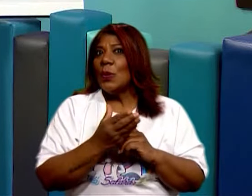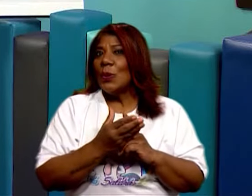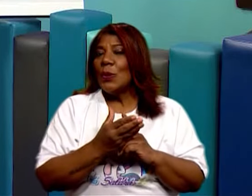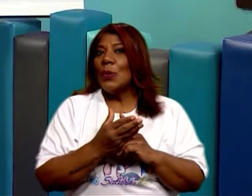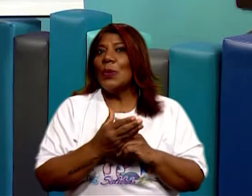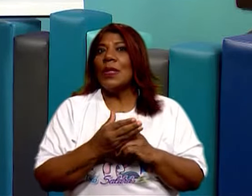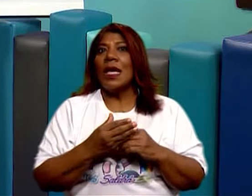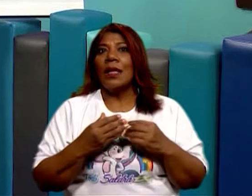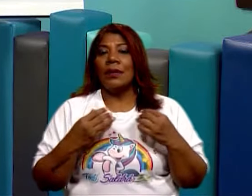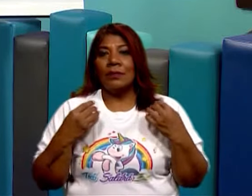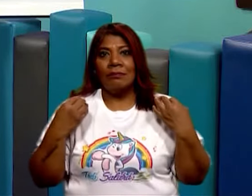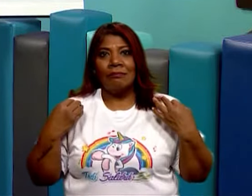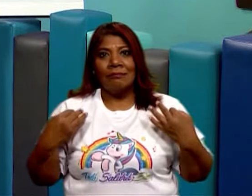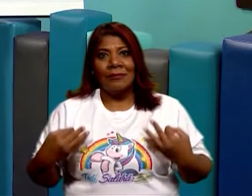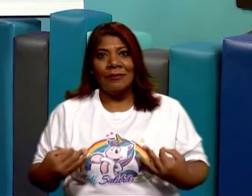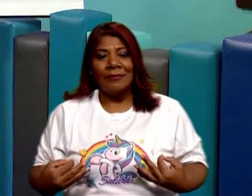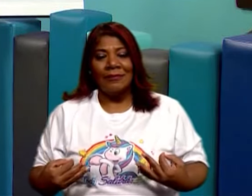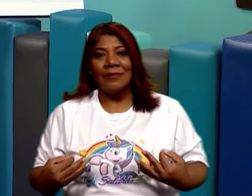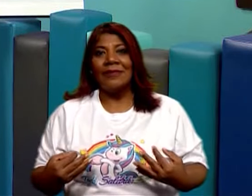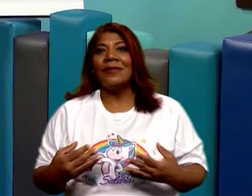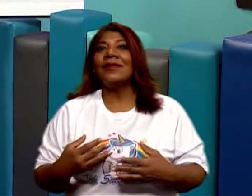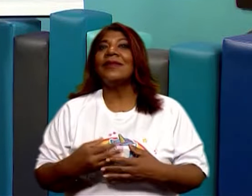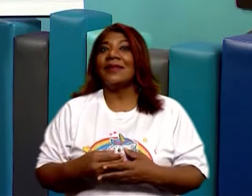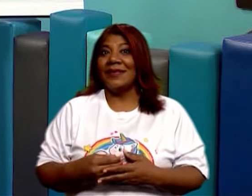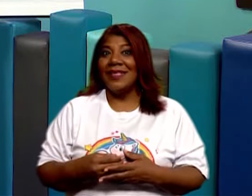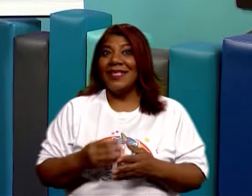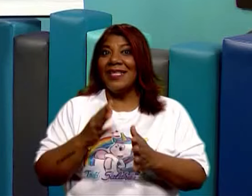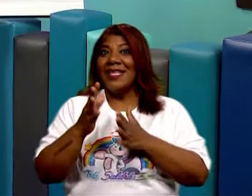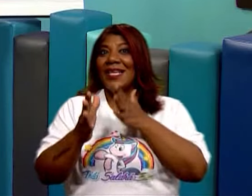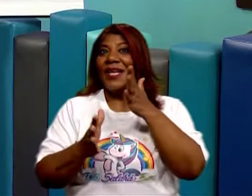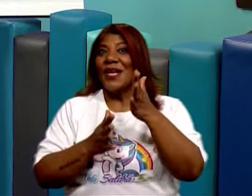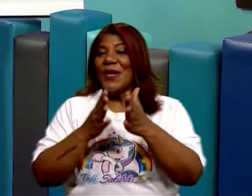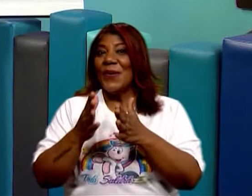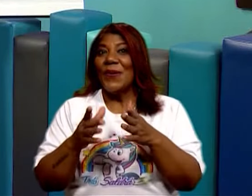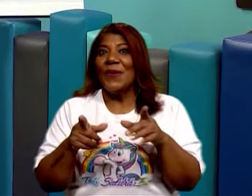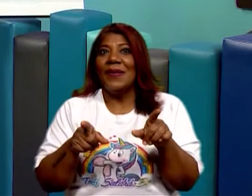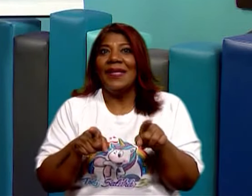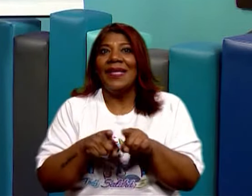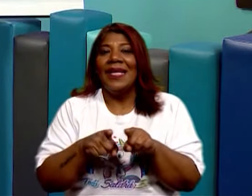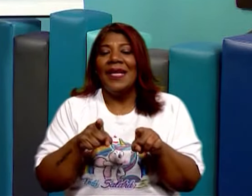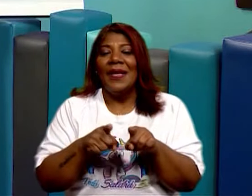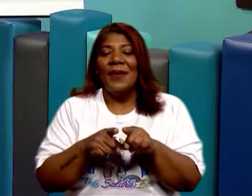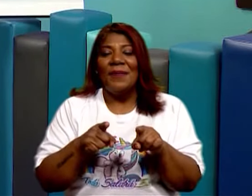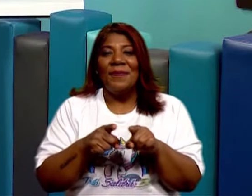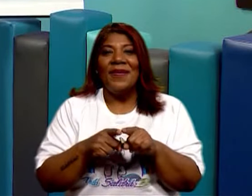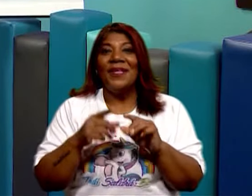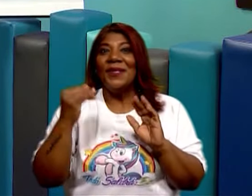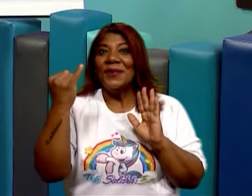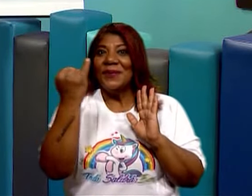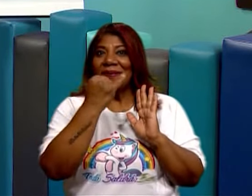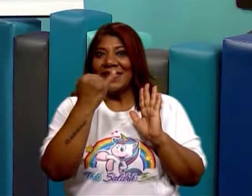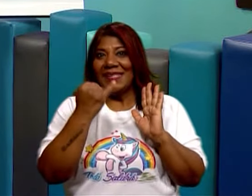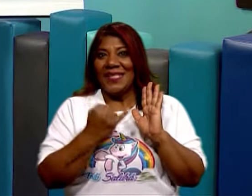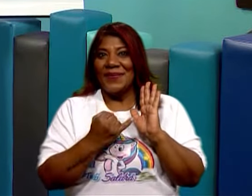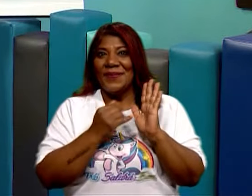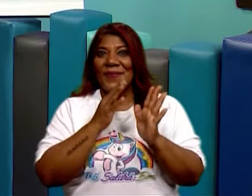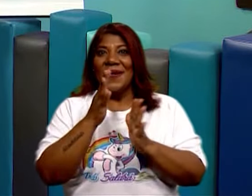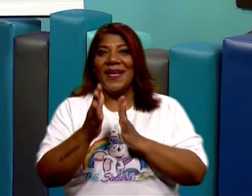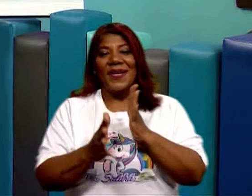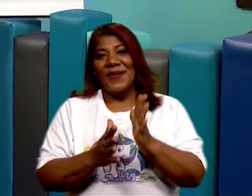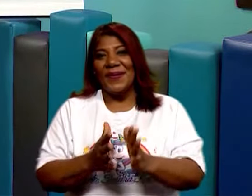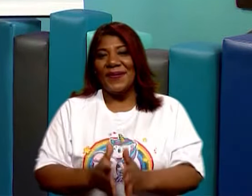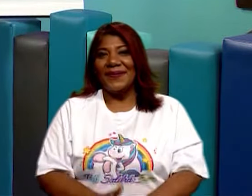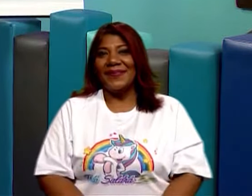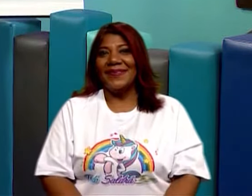poner allí fotos, figuras, dibujos de esas características geográficas de tu